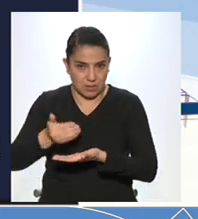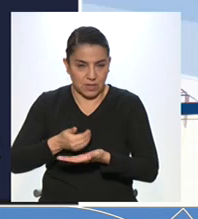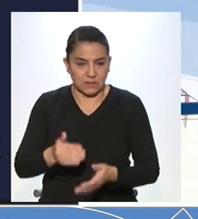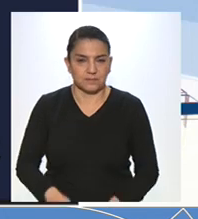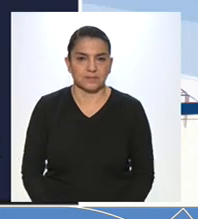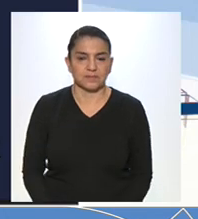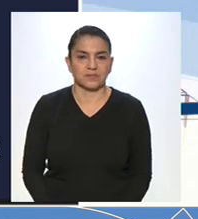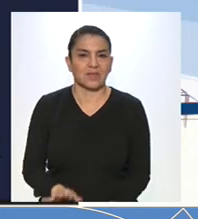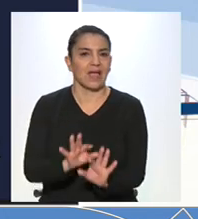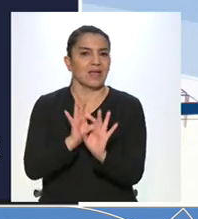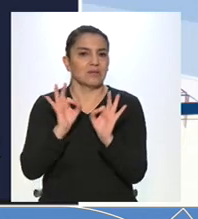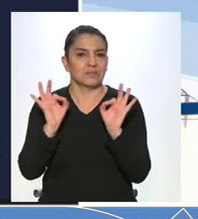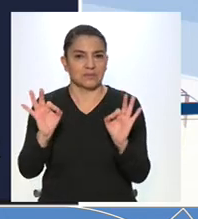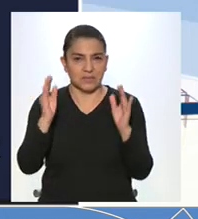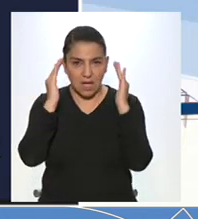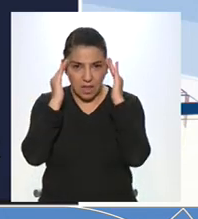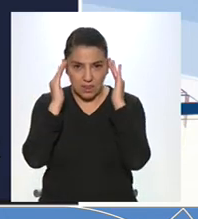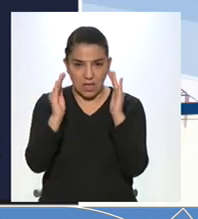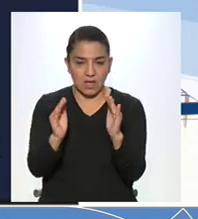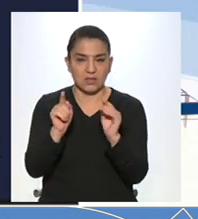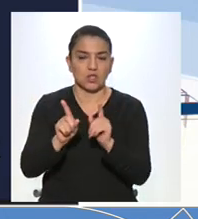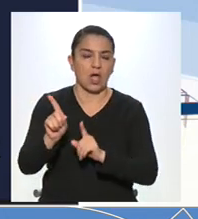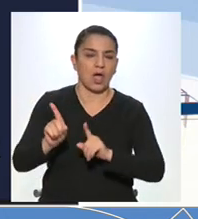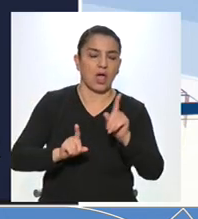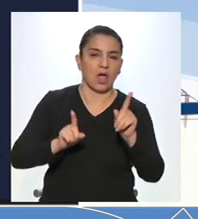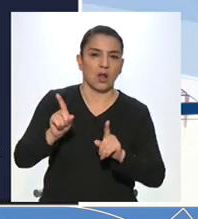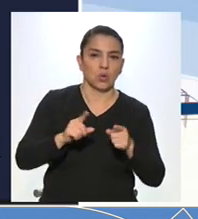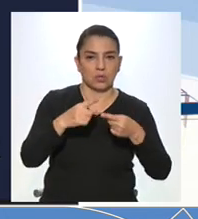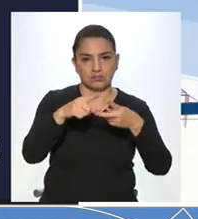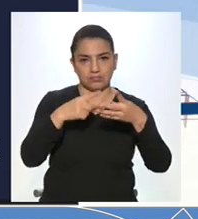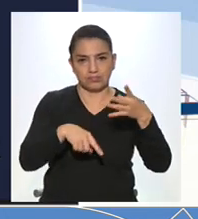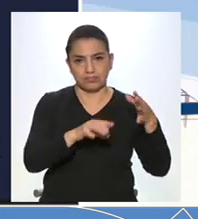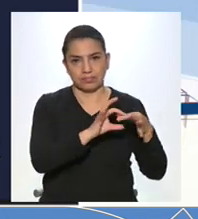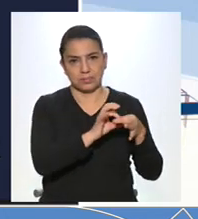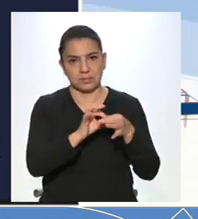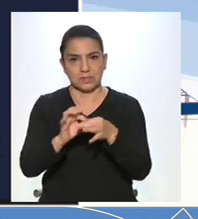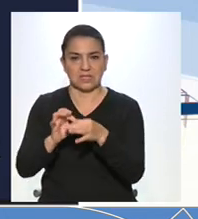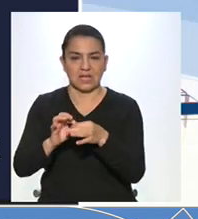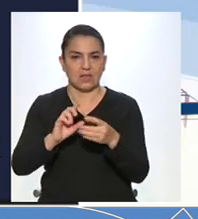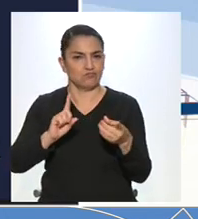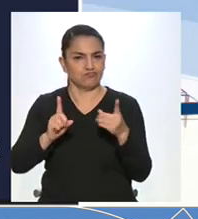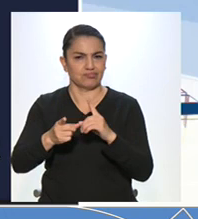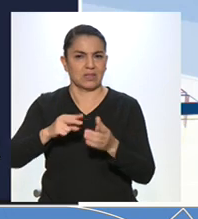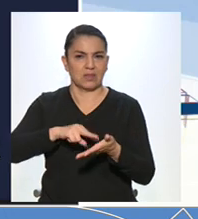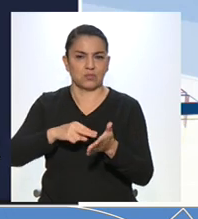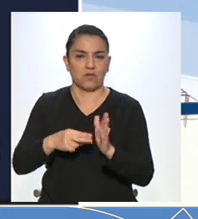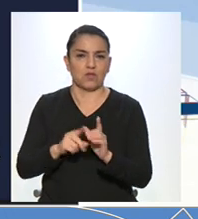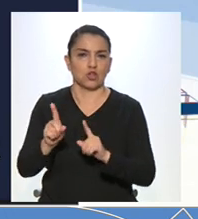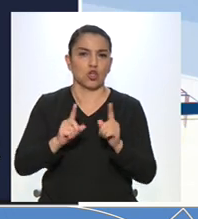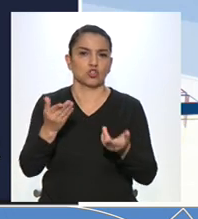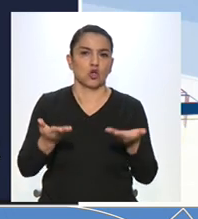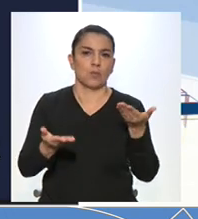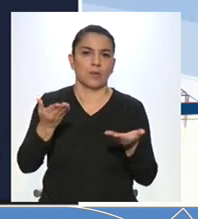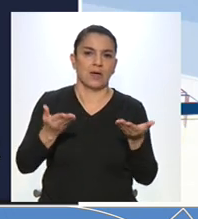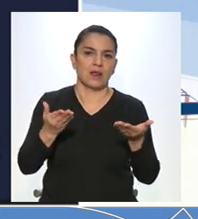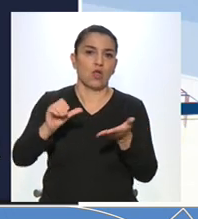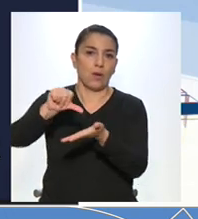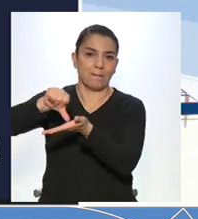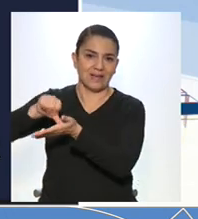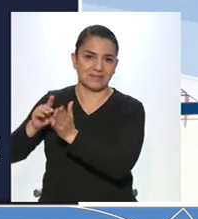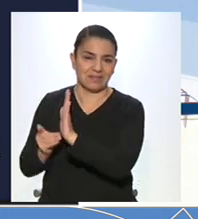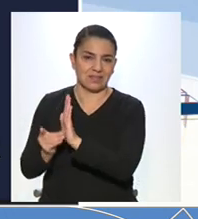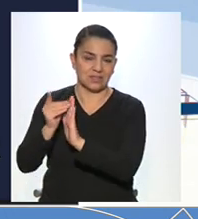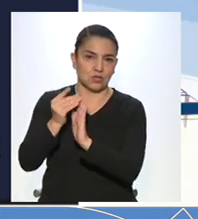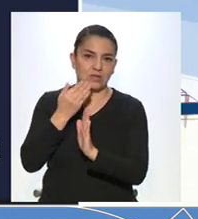Debe llamar especialmente la atención que algunas variables financieras están teniendo una evolución más adversa no solo respecto de los países desarrollados, sino también respecto de